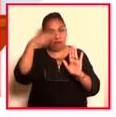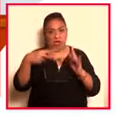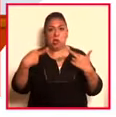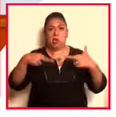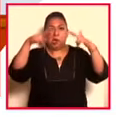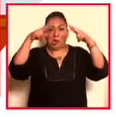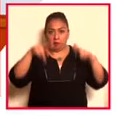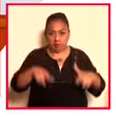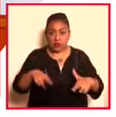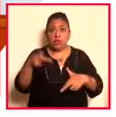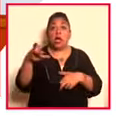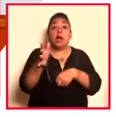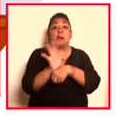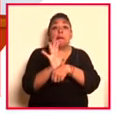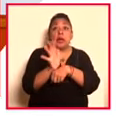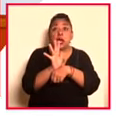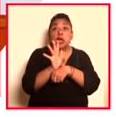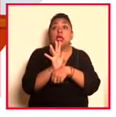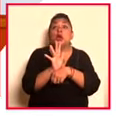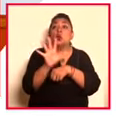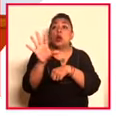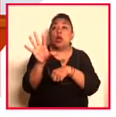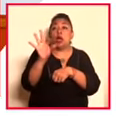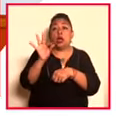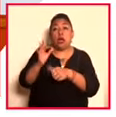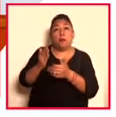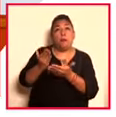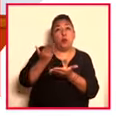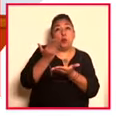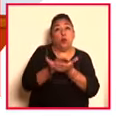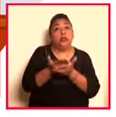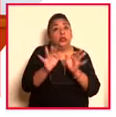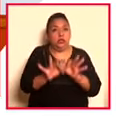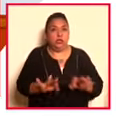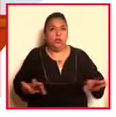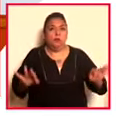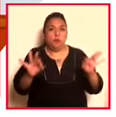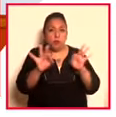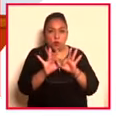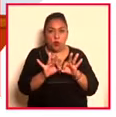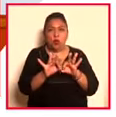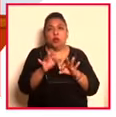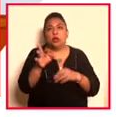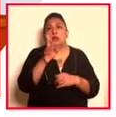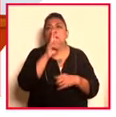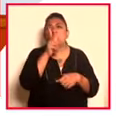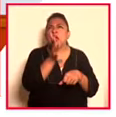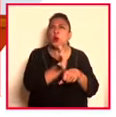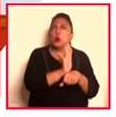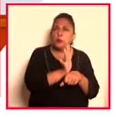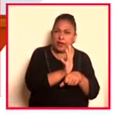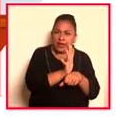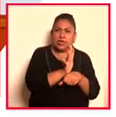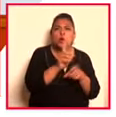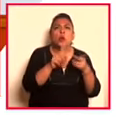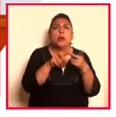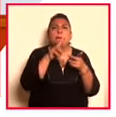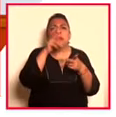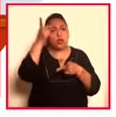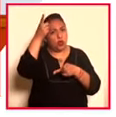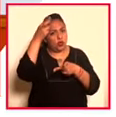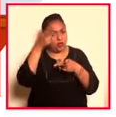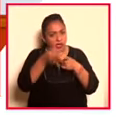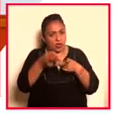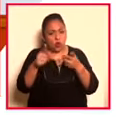Y es la película que se llevó las nominaciones importantes de mejor película, mejor dirección